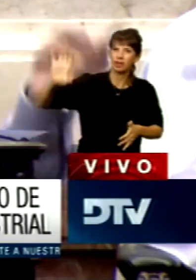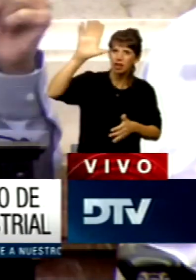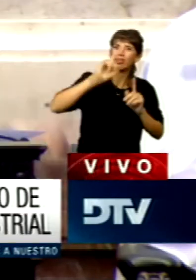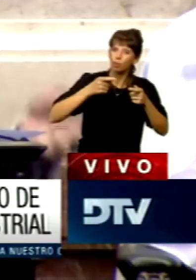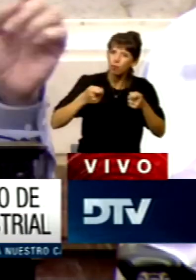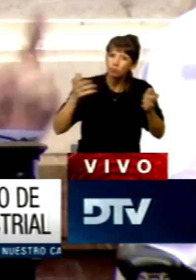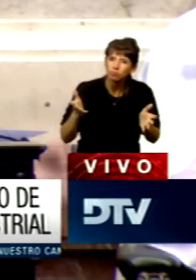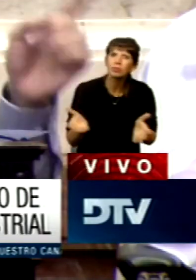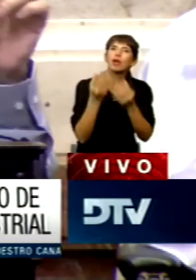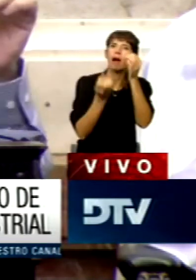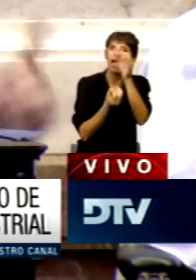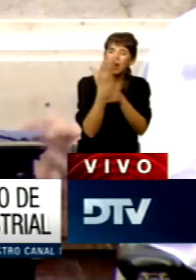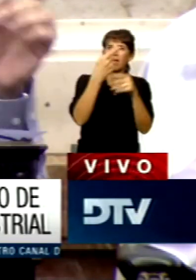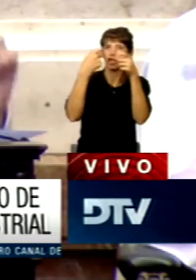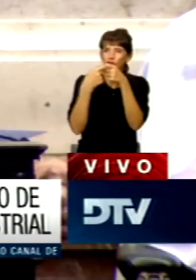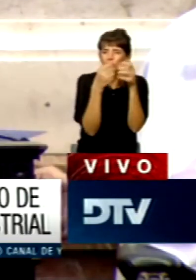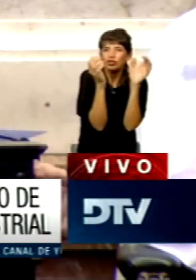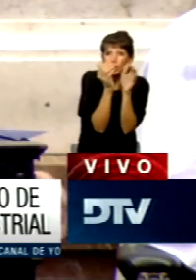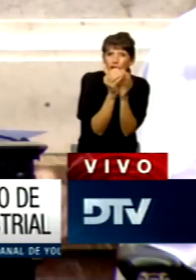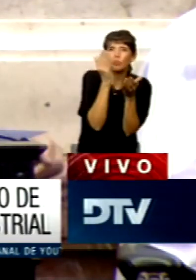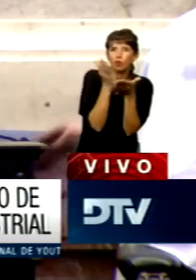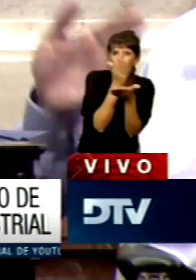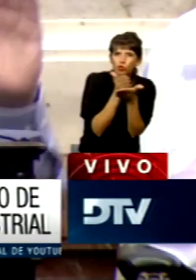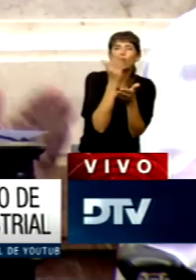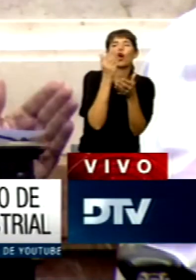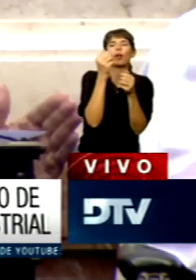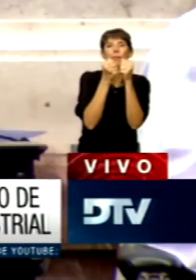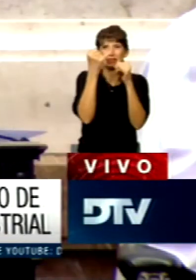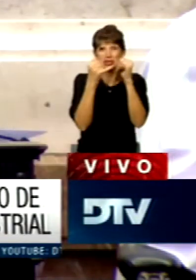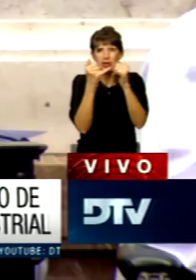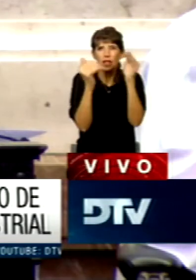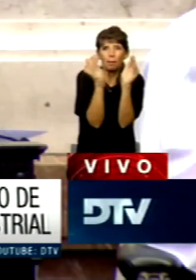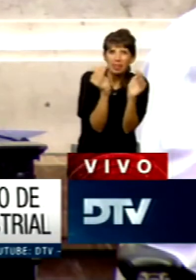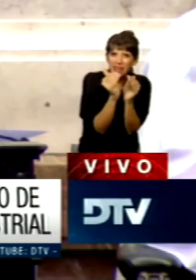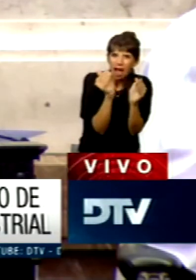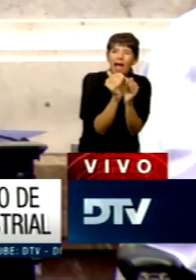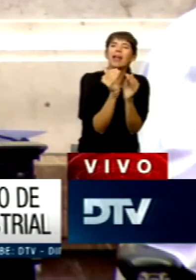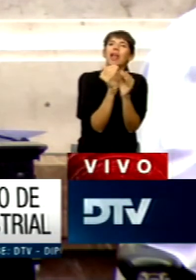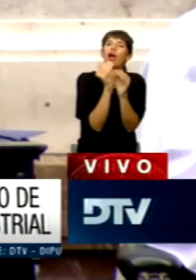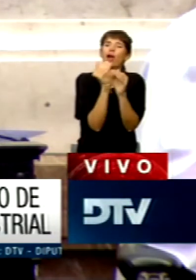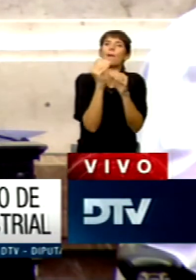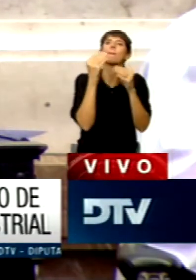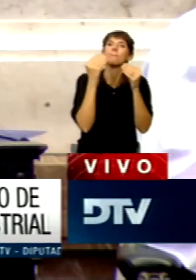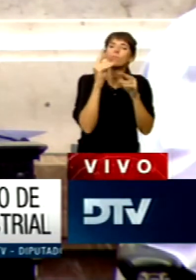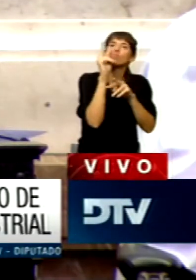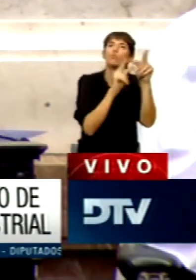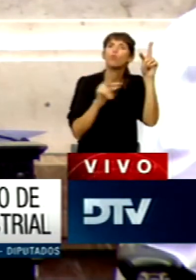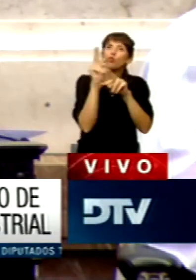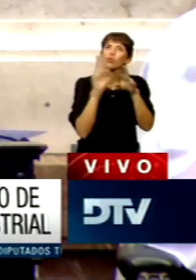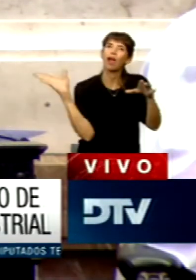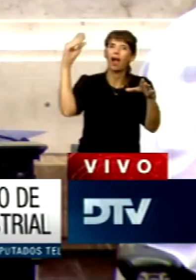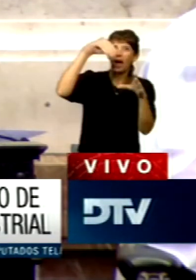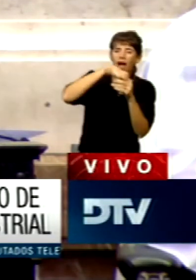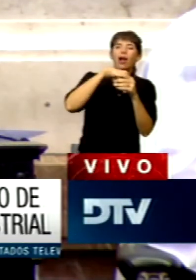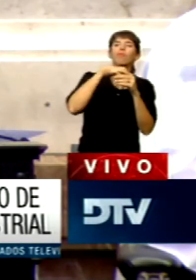pequeñas y medianas empresas productoras agrícolas, atendiendo a la inclusión de la perspectiva de género